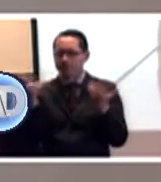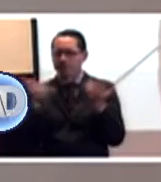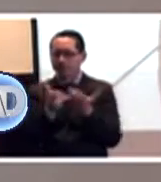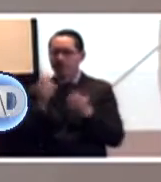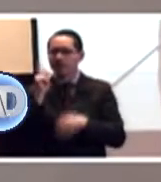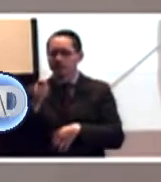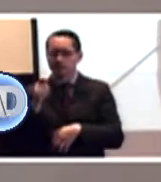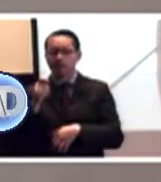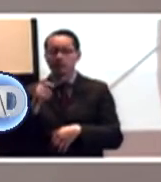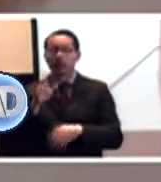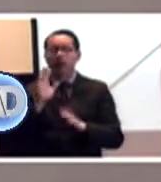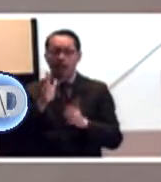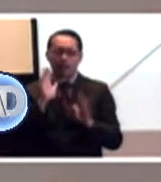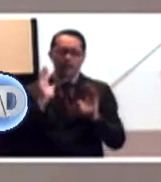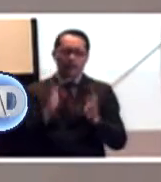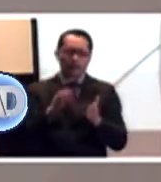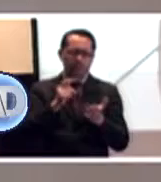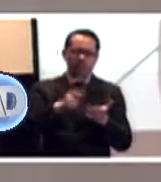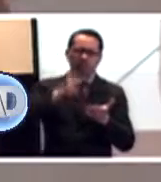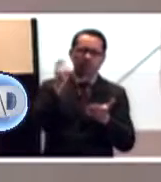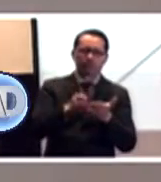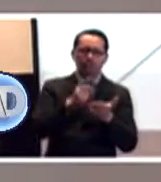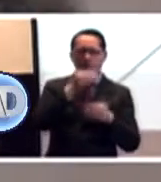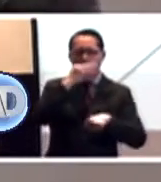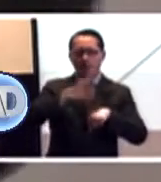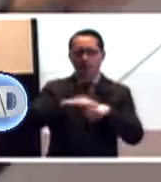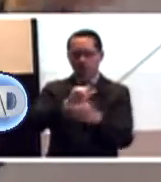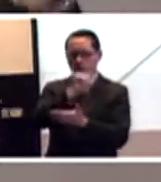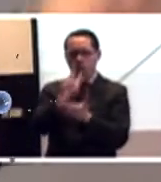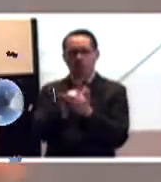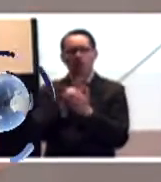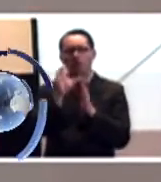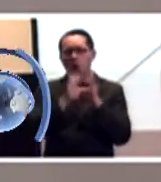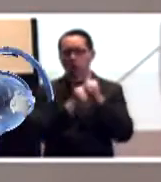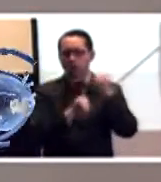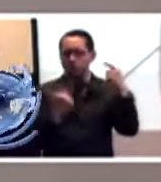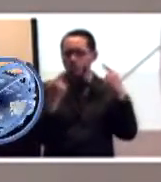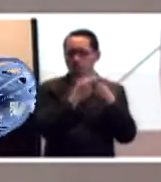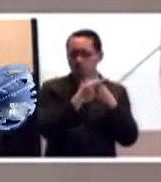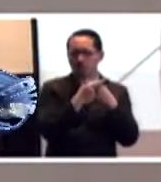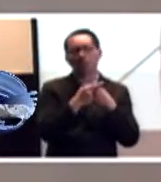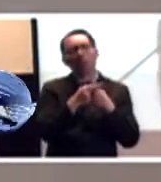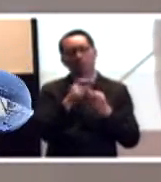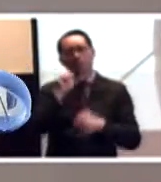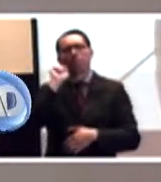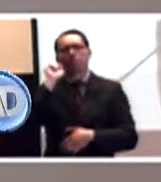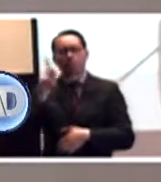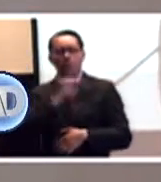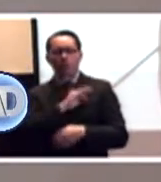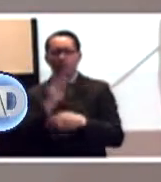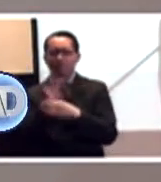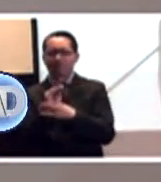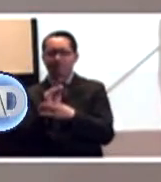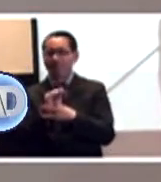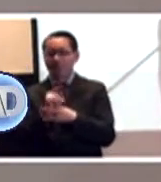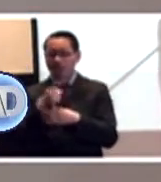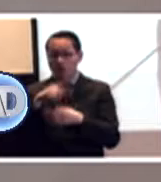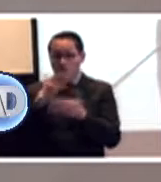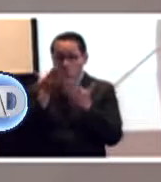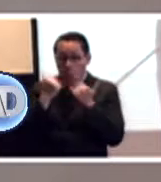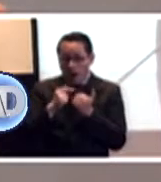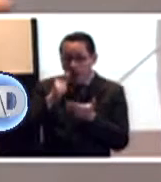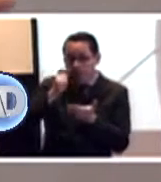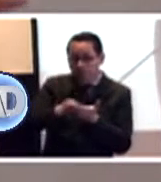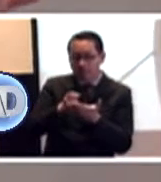sea declarado inconstitucional esa ley y eso le permite apartarse de este texto mientras no sucede eso por más que le